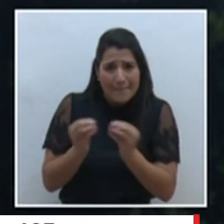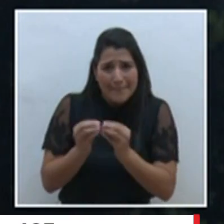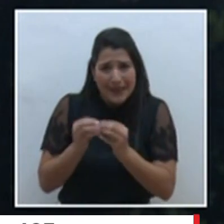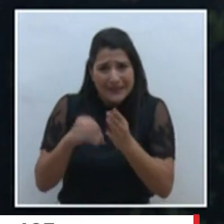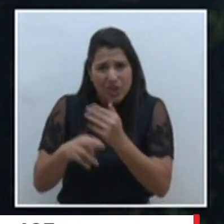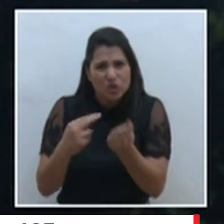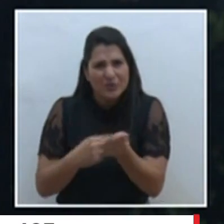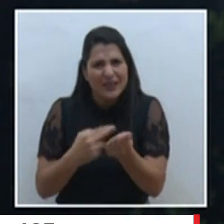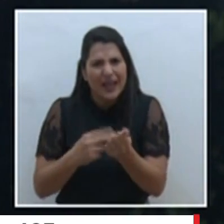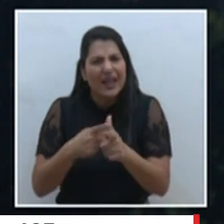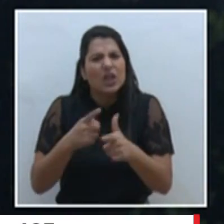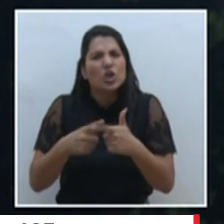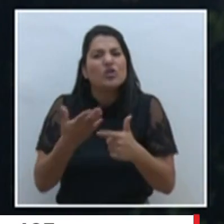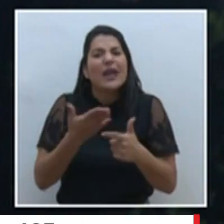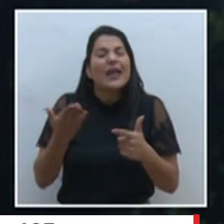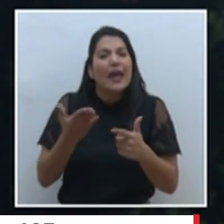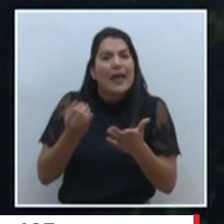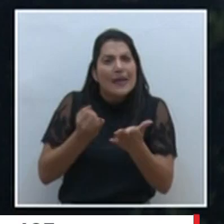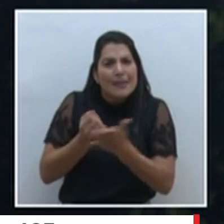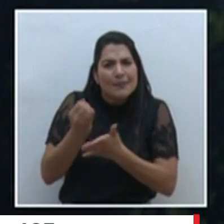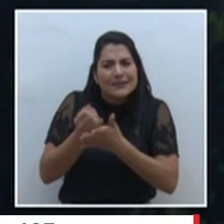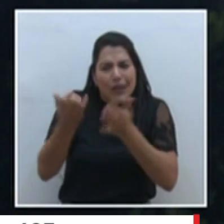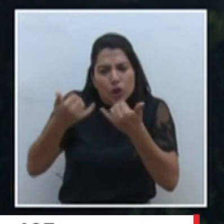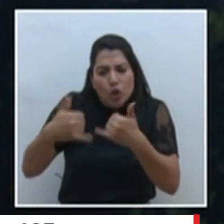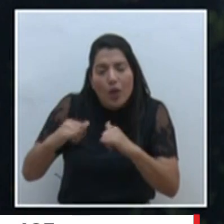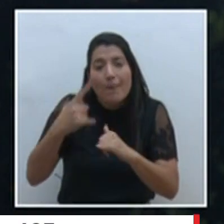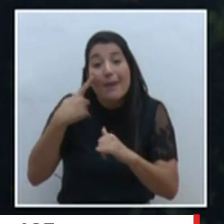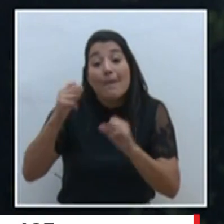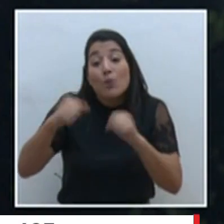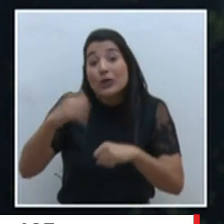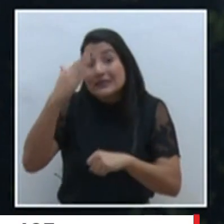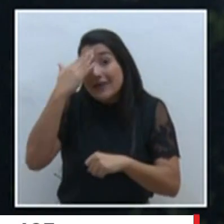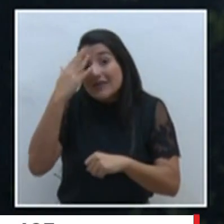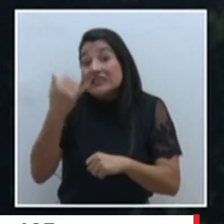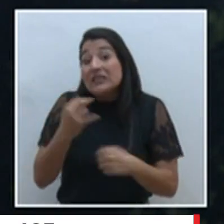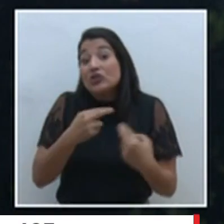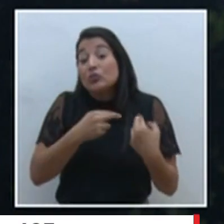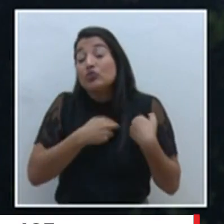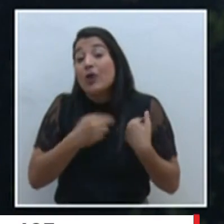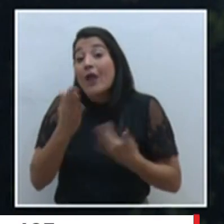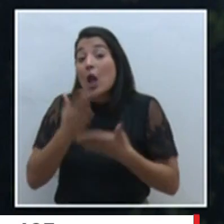en investigación para poder decir que fue alguno de los funcionarios? Y